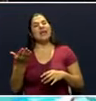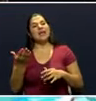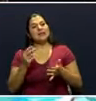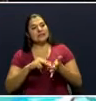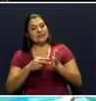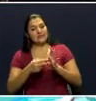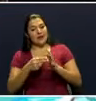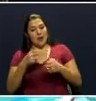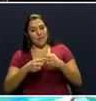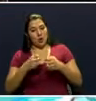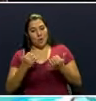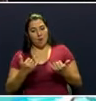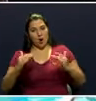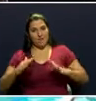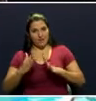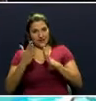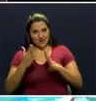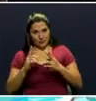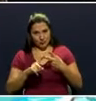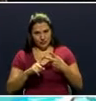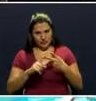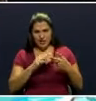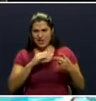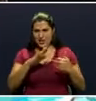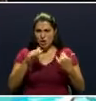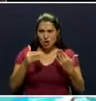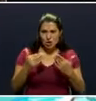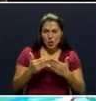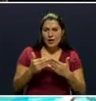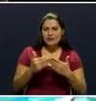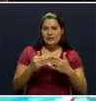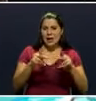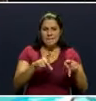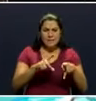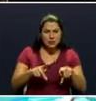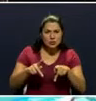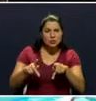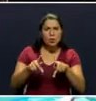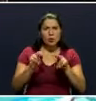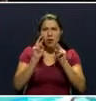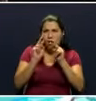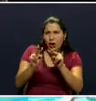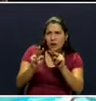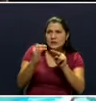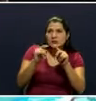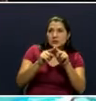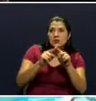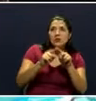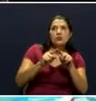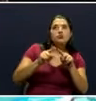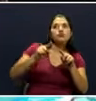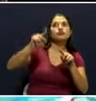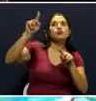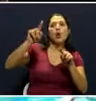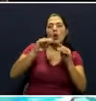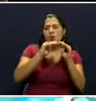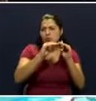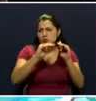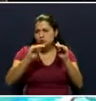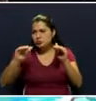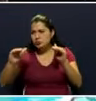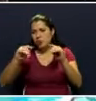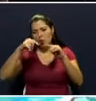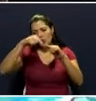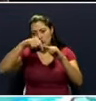estamos metidos. Y todo el mundo está siguiendo la curva, si es lineal, si es exponencial, si la aplanamos, si no